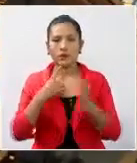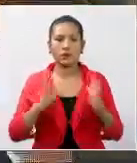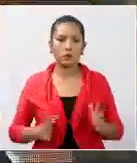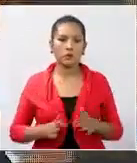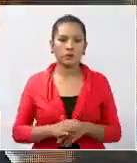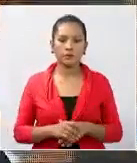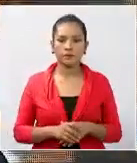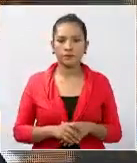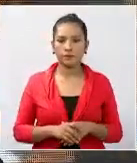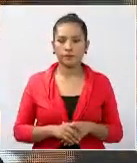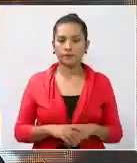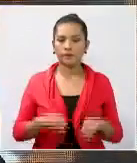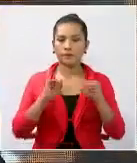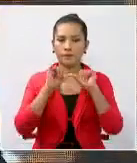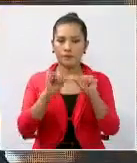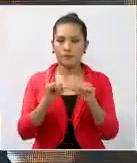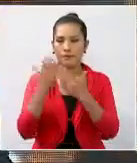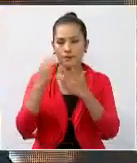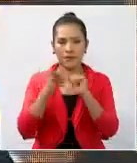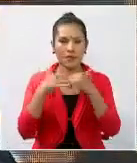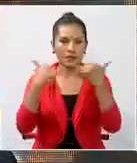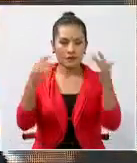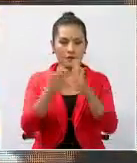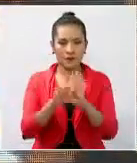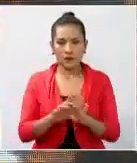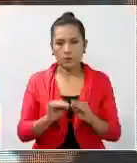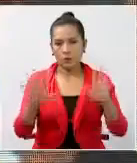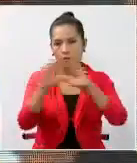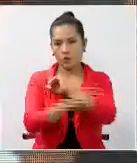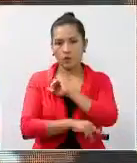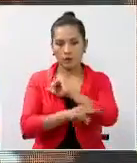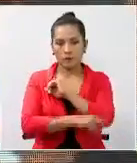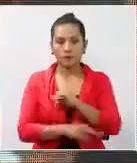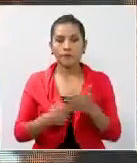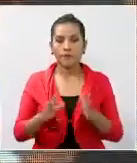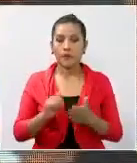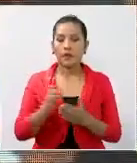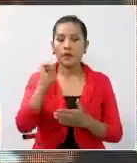Seguimos en la Asamblea Legislativa Plurinacional, donde el lunes sesionarán